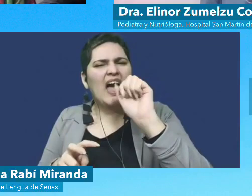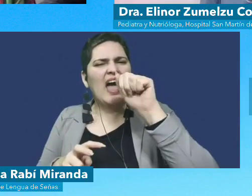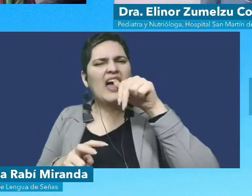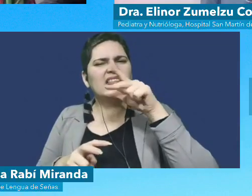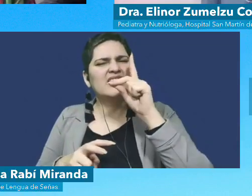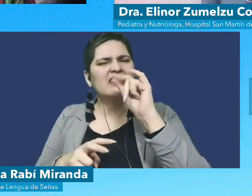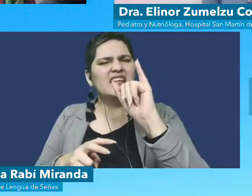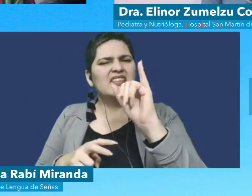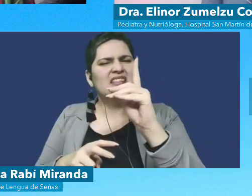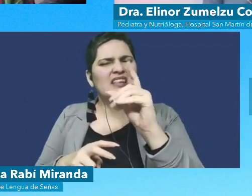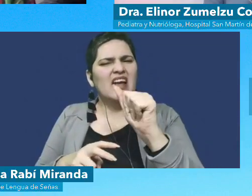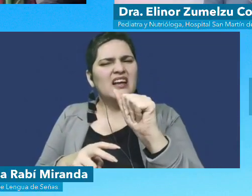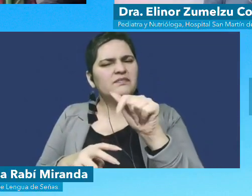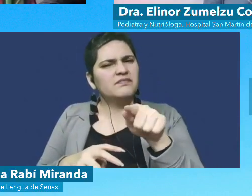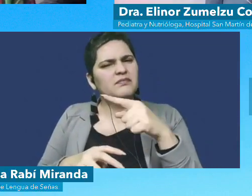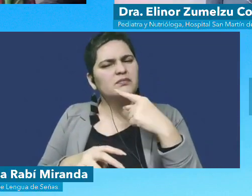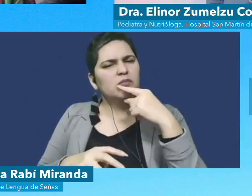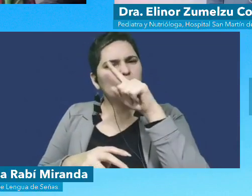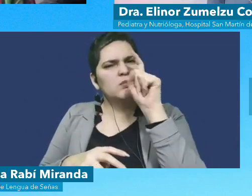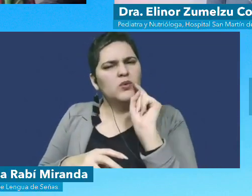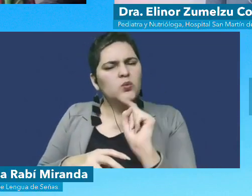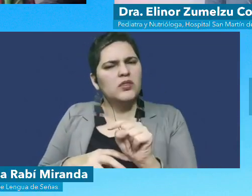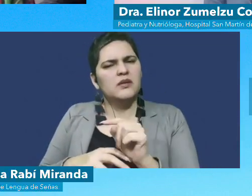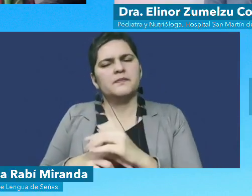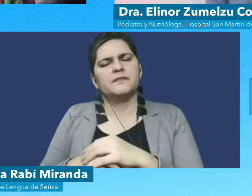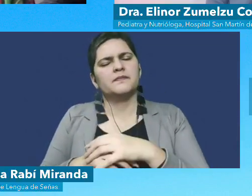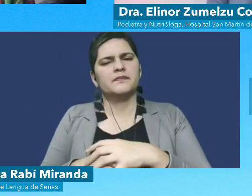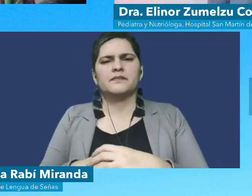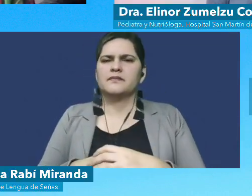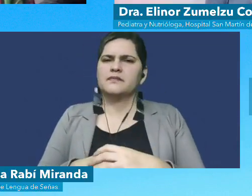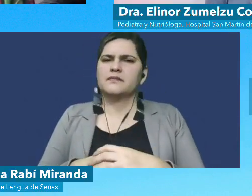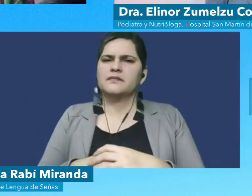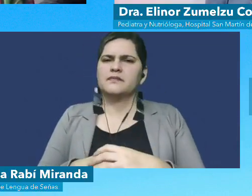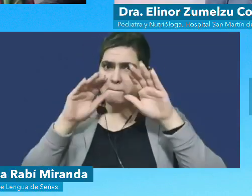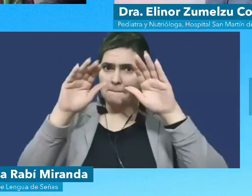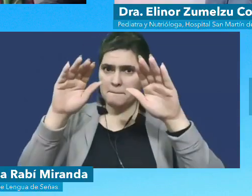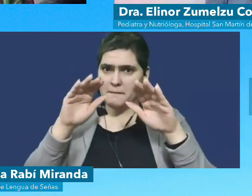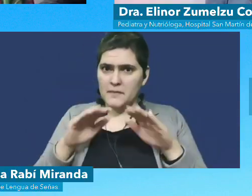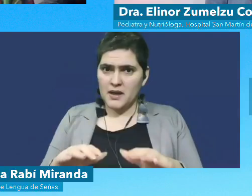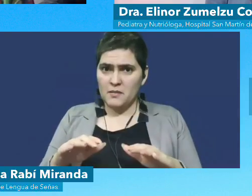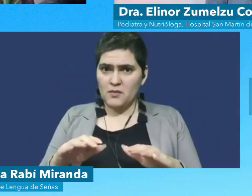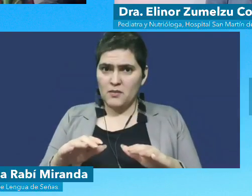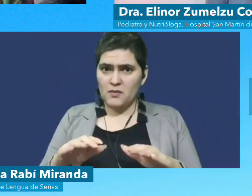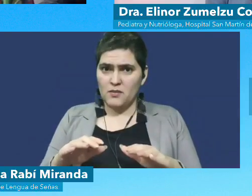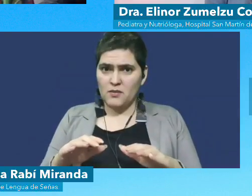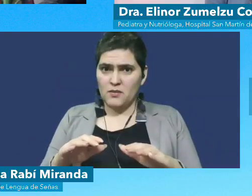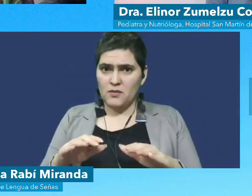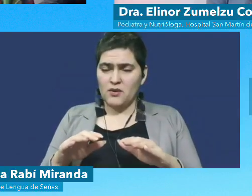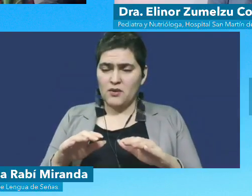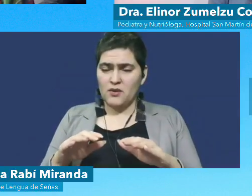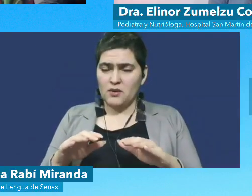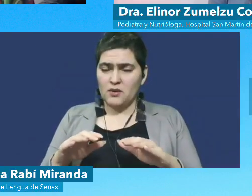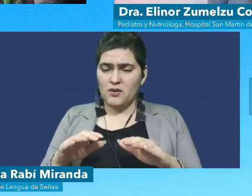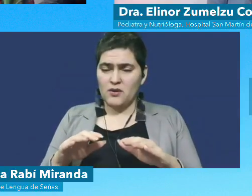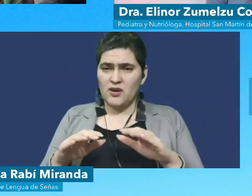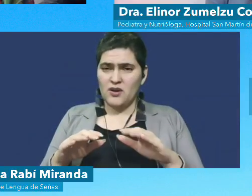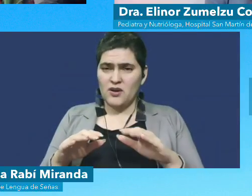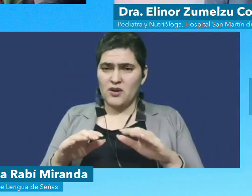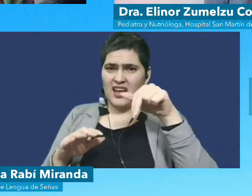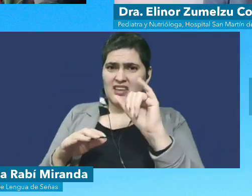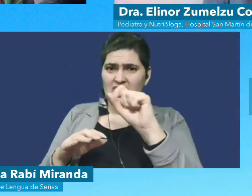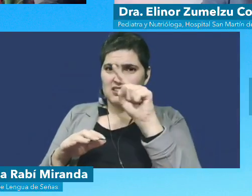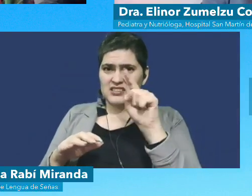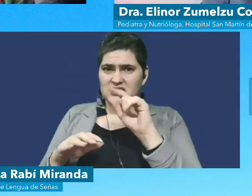Pregunta César Montt, ¿es el mismo que provoca la candidiasis? Candidiasis, sí. ¿Candidiasis?